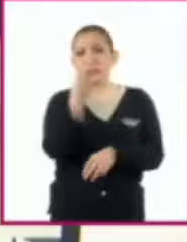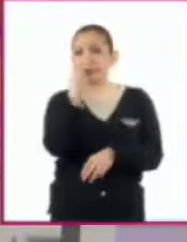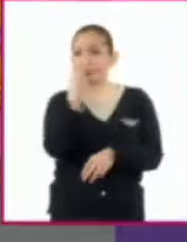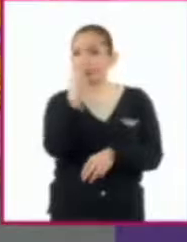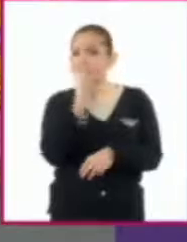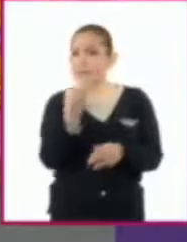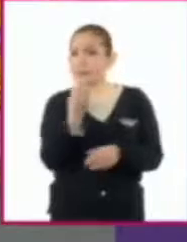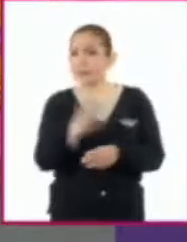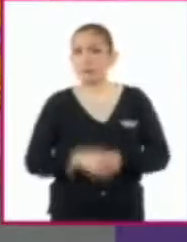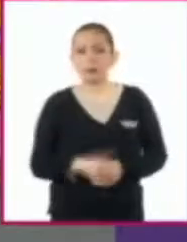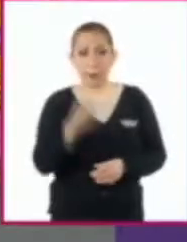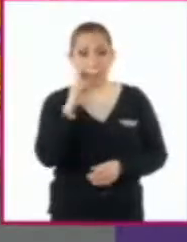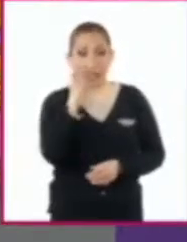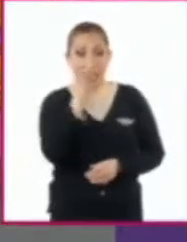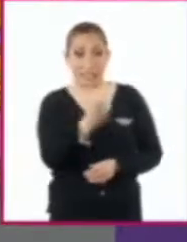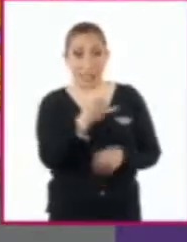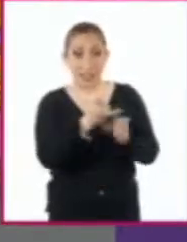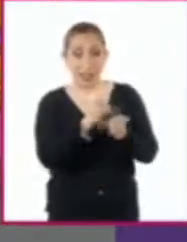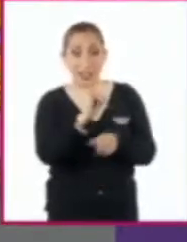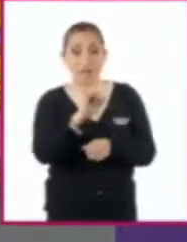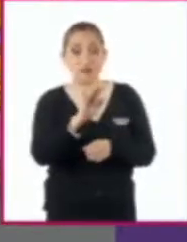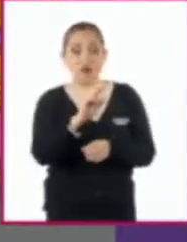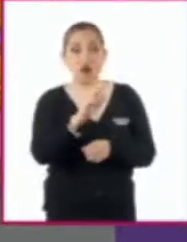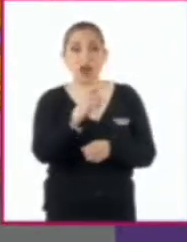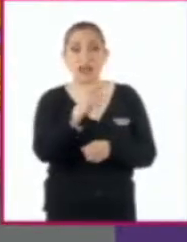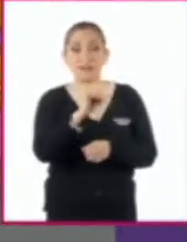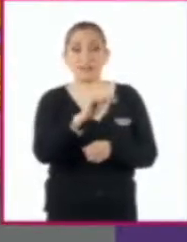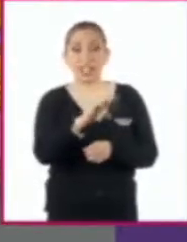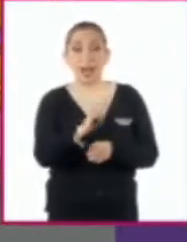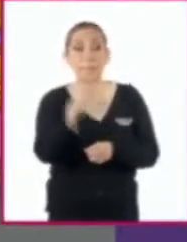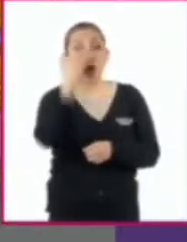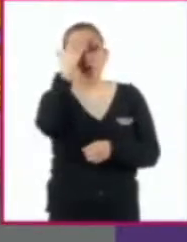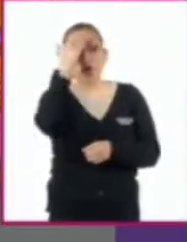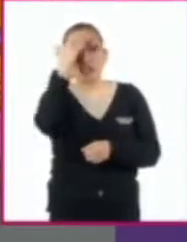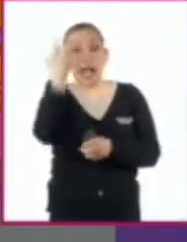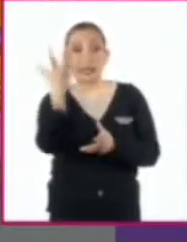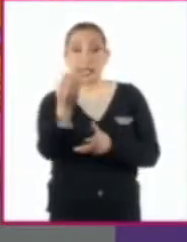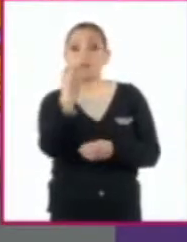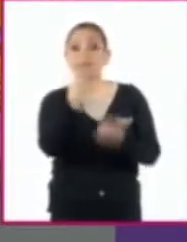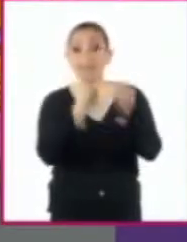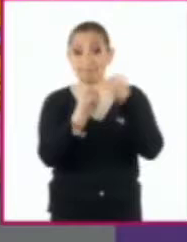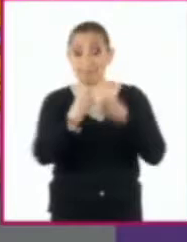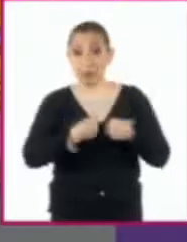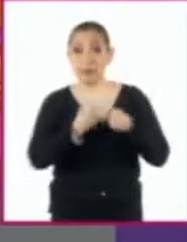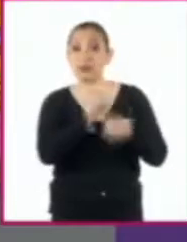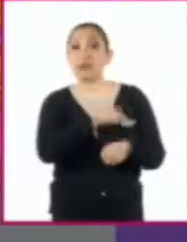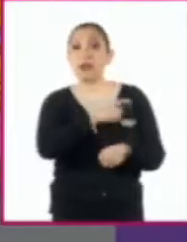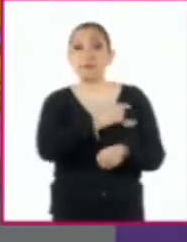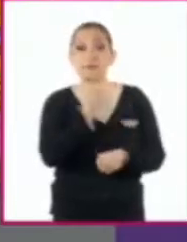nutricionales. Observen la siguiente infografía para conocer las ventajas de llevar una vida saludable.